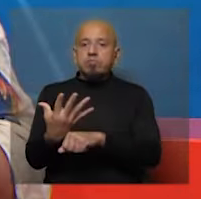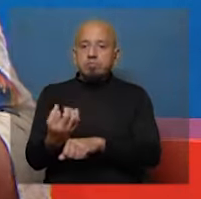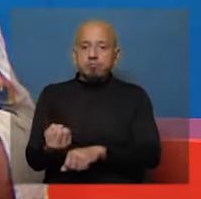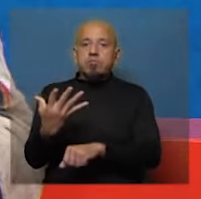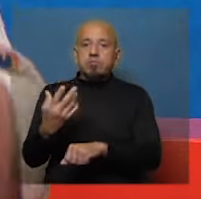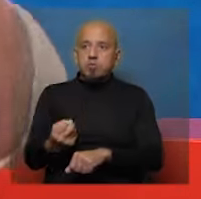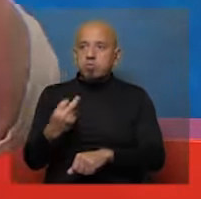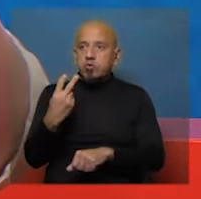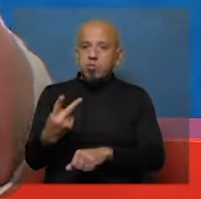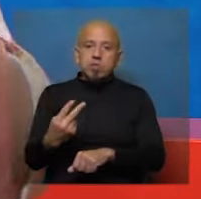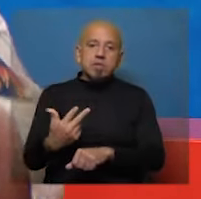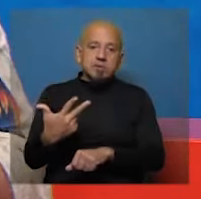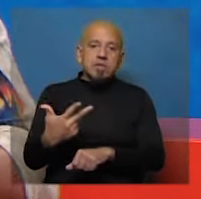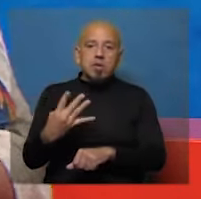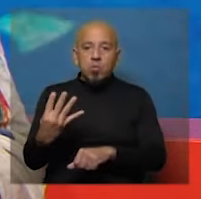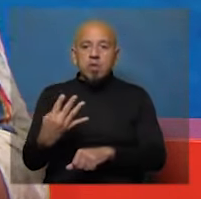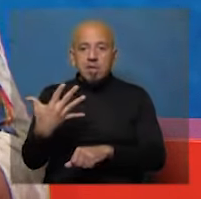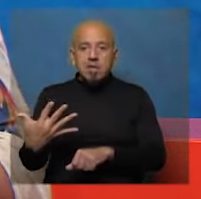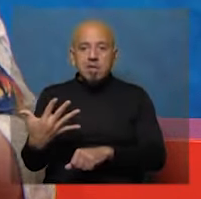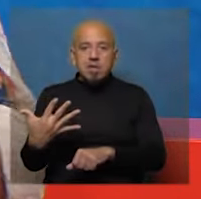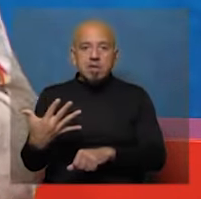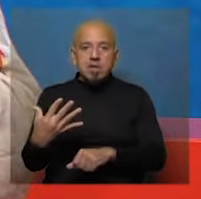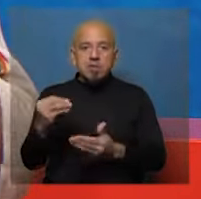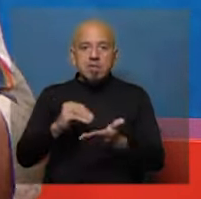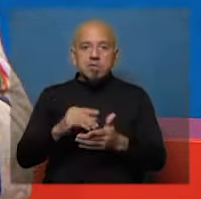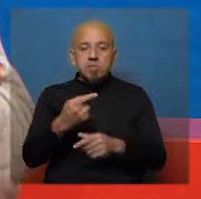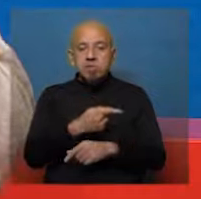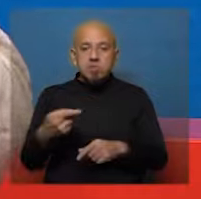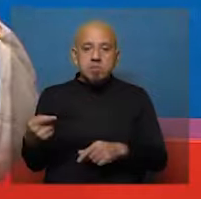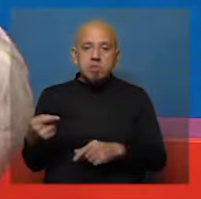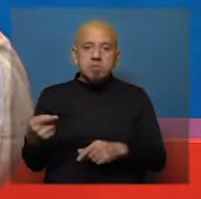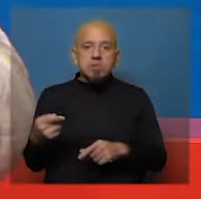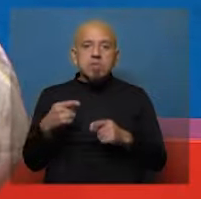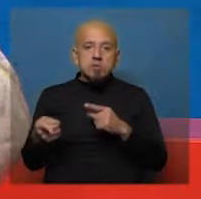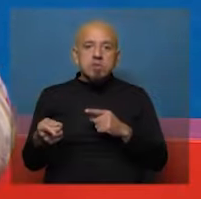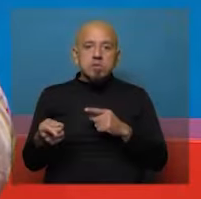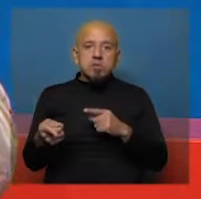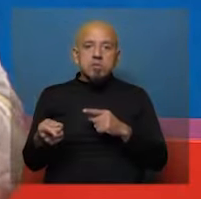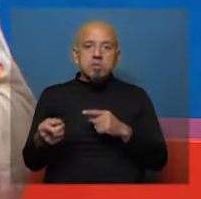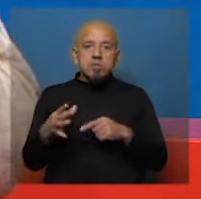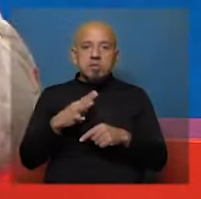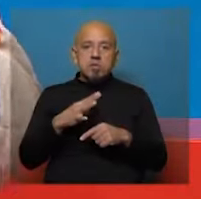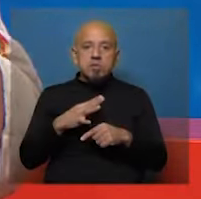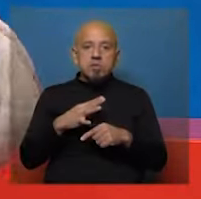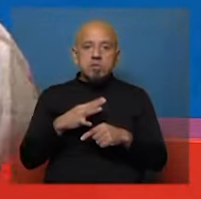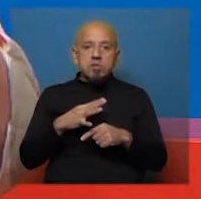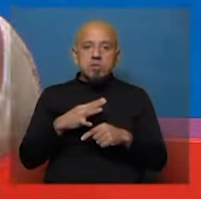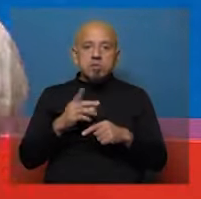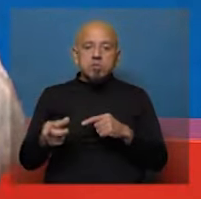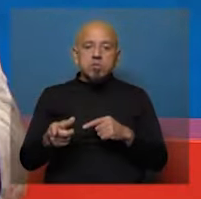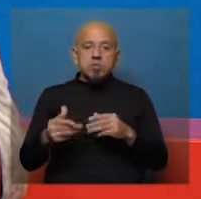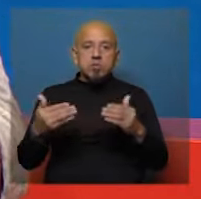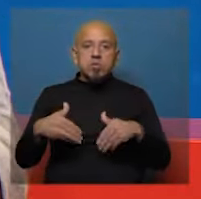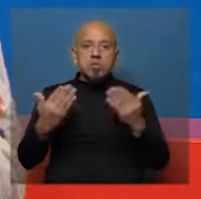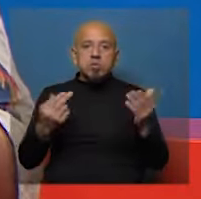es la tercera vez que viene es la quinta vez en una semana o sea porque eso te está indicando un riesgo un nivel de gravedad de